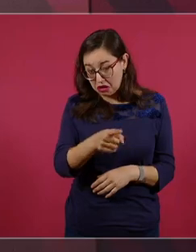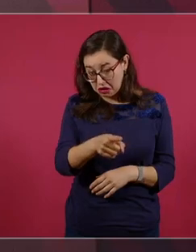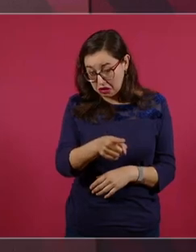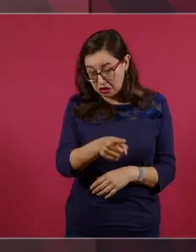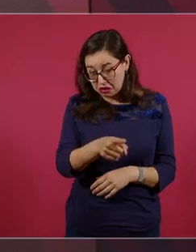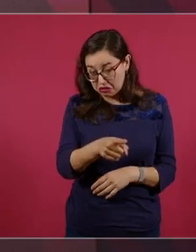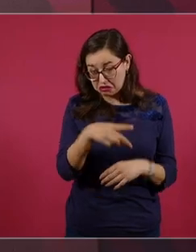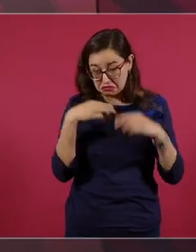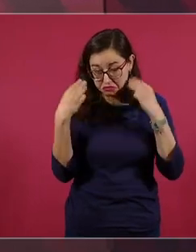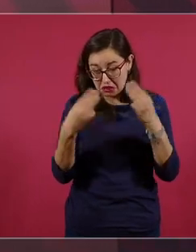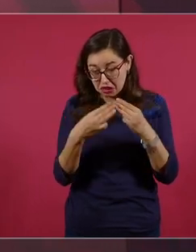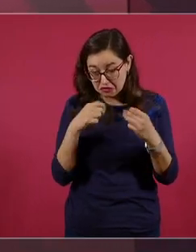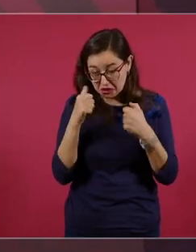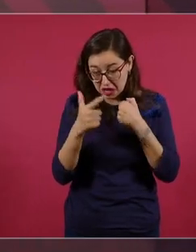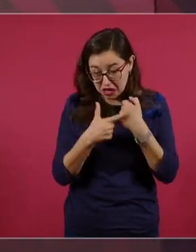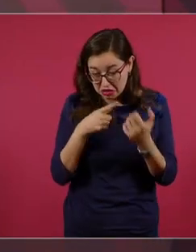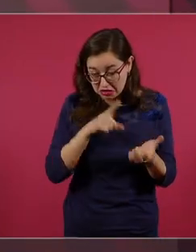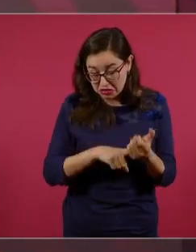su identidad.